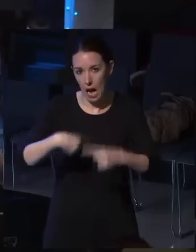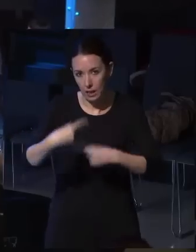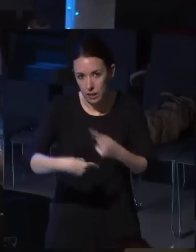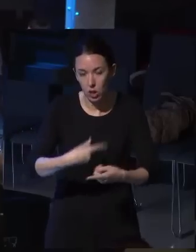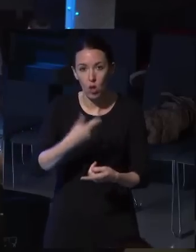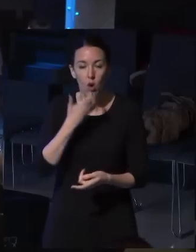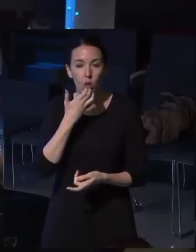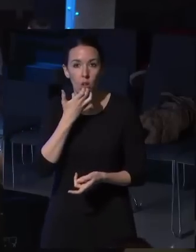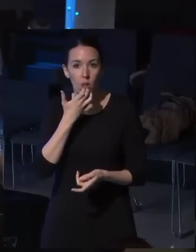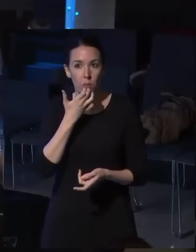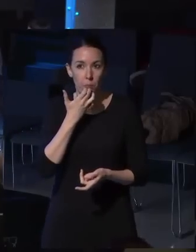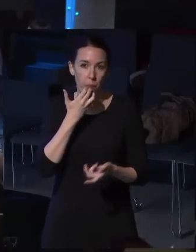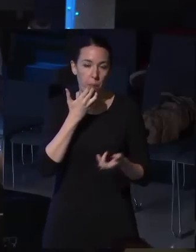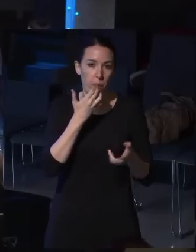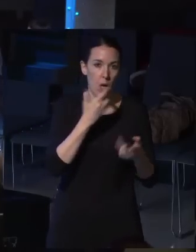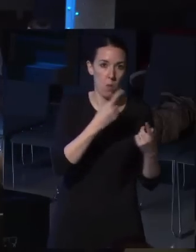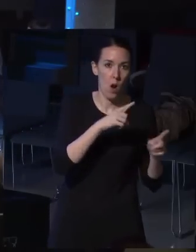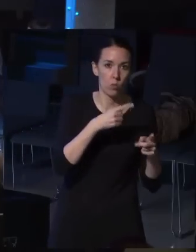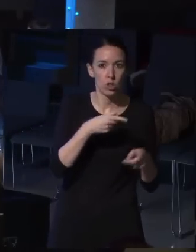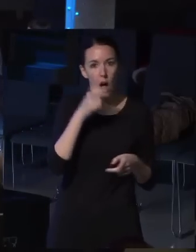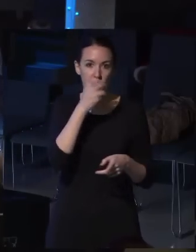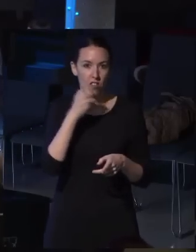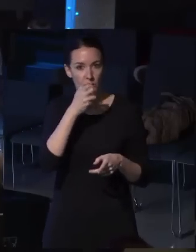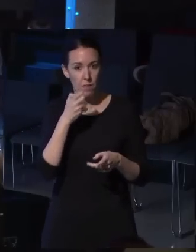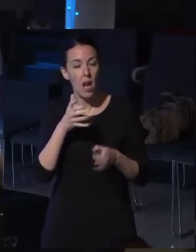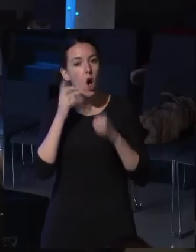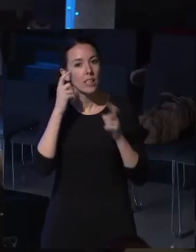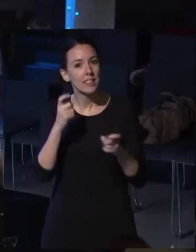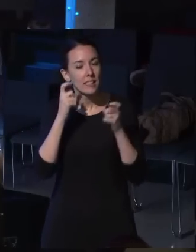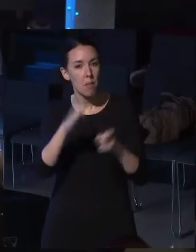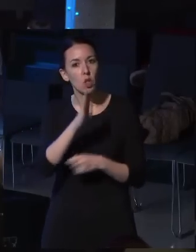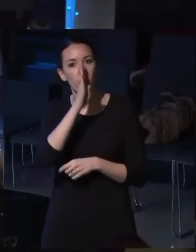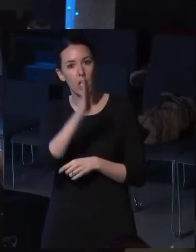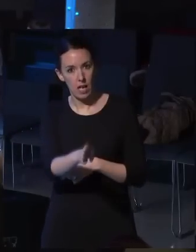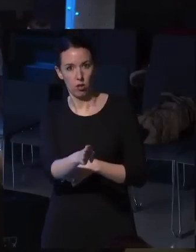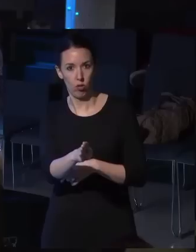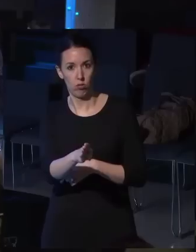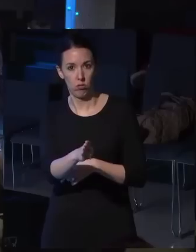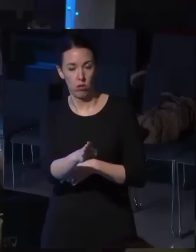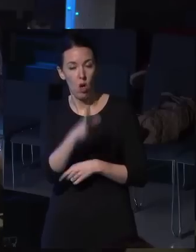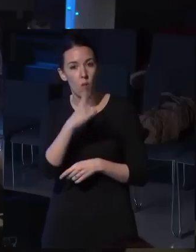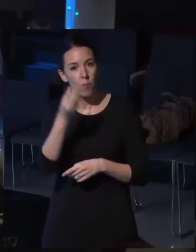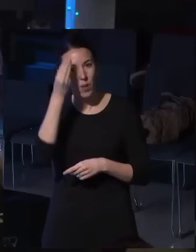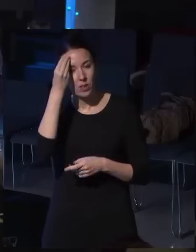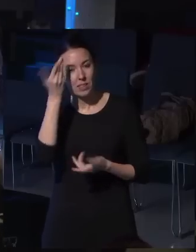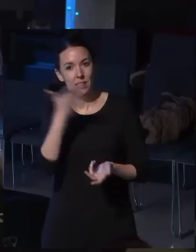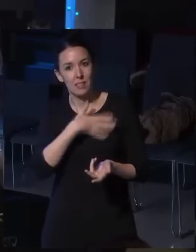en playback, por decirlo de alguna forma, pero siempre intentamos que sean en directo, porque creemos que, sin descuidar la